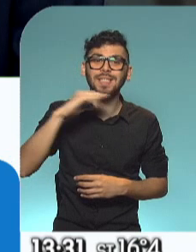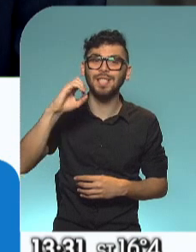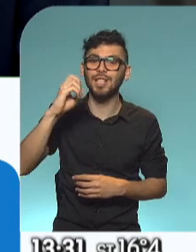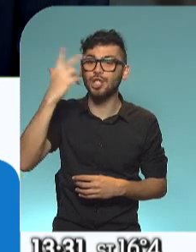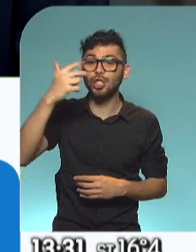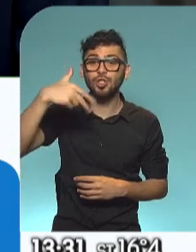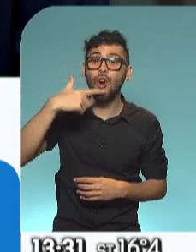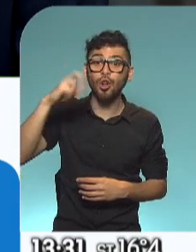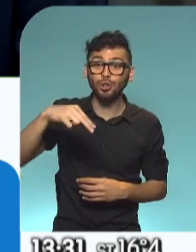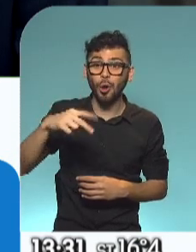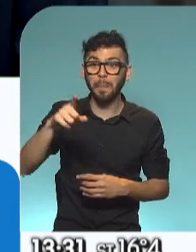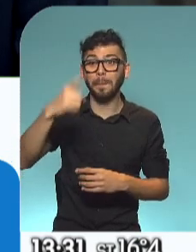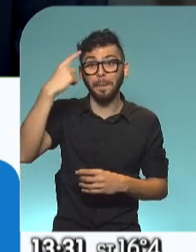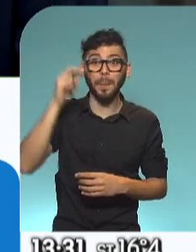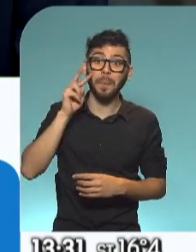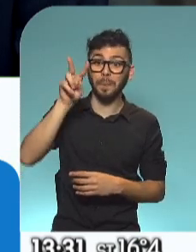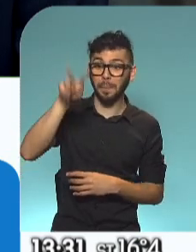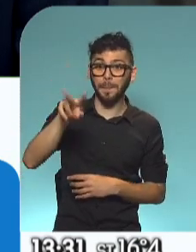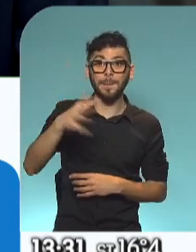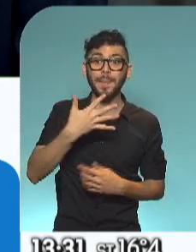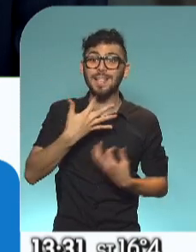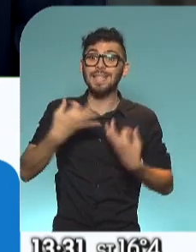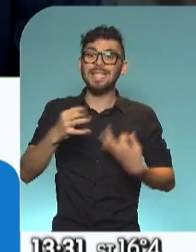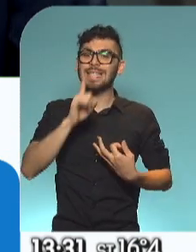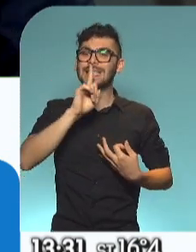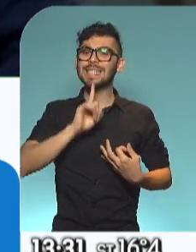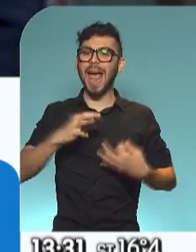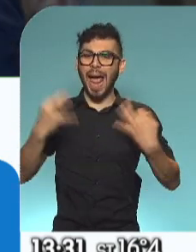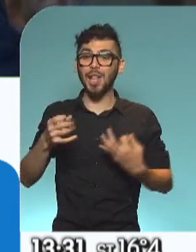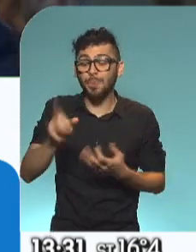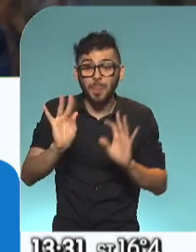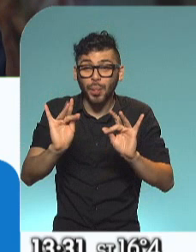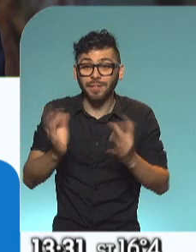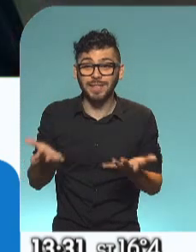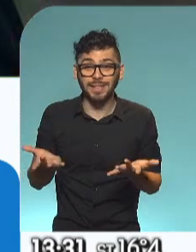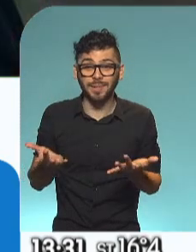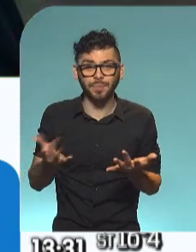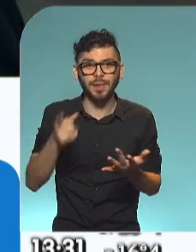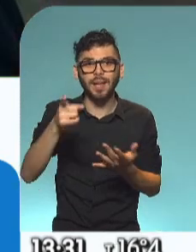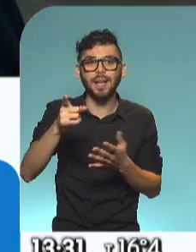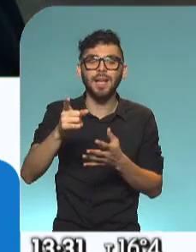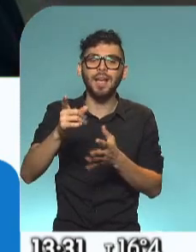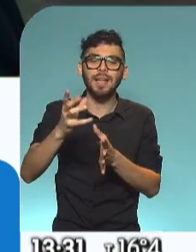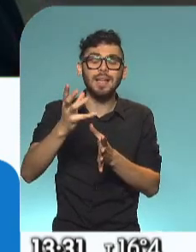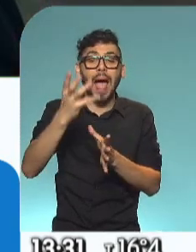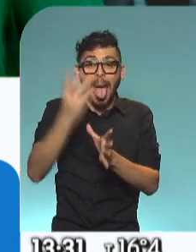Entonces hay toda una serie de errores que se ejecutaron, hay una